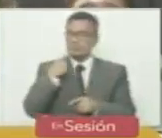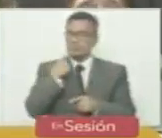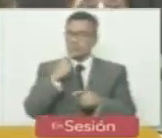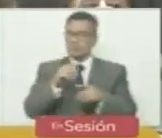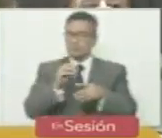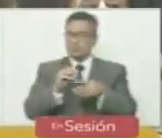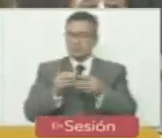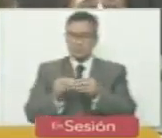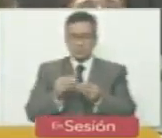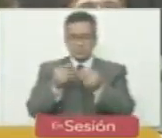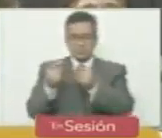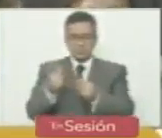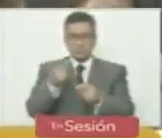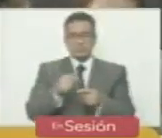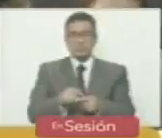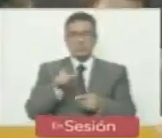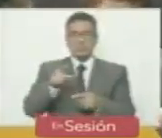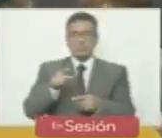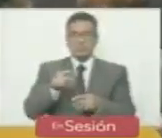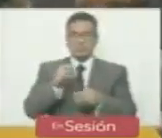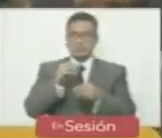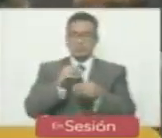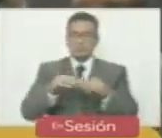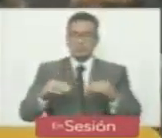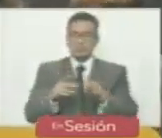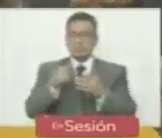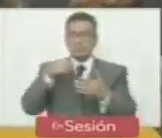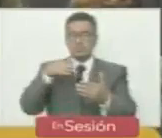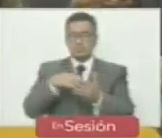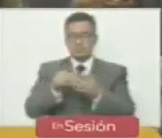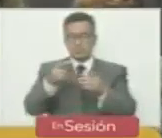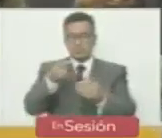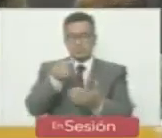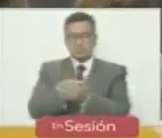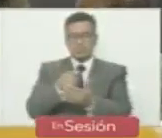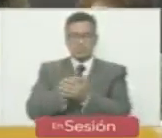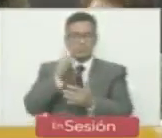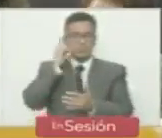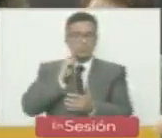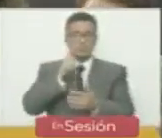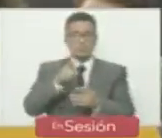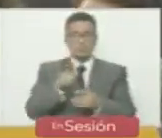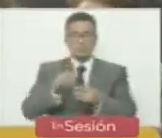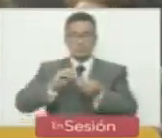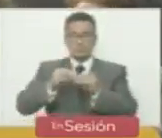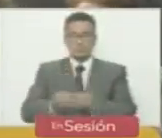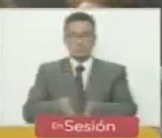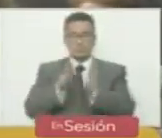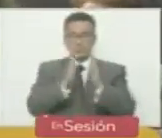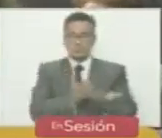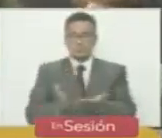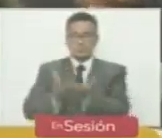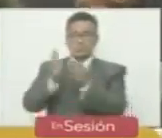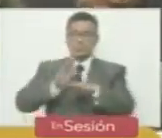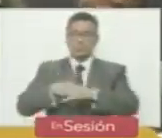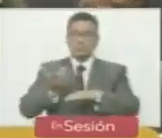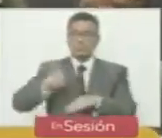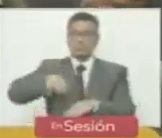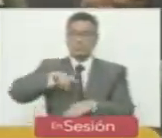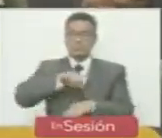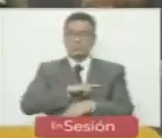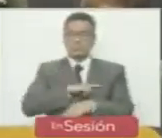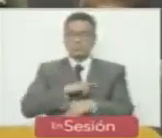medidas económicas, sino que aquí se ha ido contra la moneda, aquí se ha ido contra las infraestructuras de servicio. Por eso nosotros